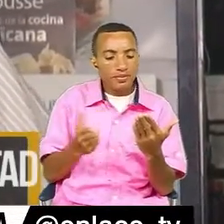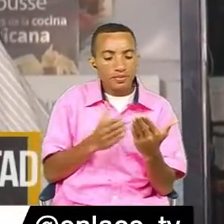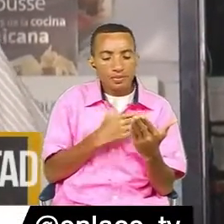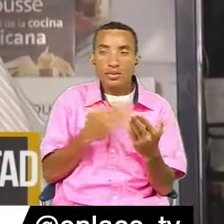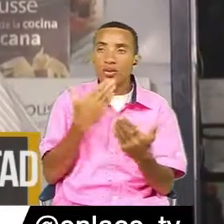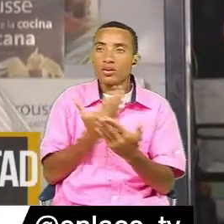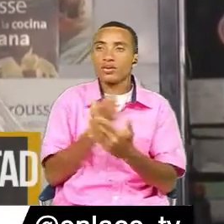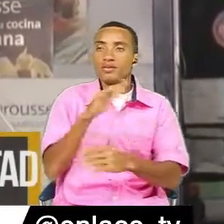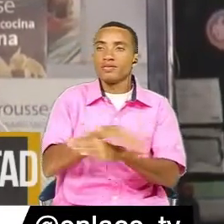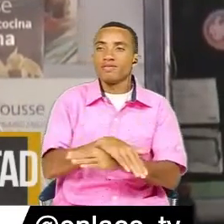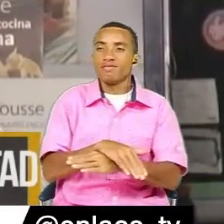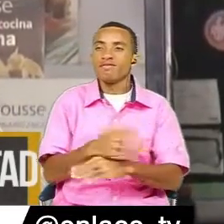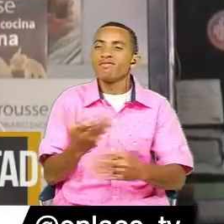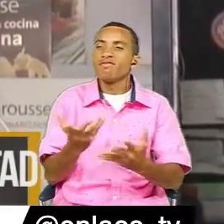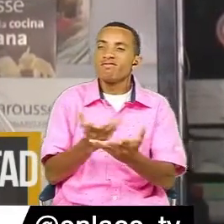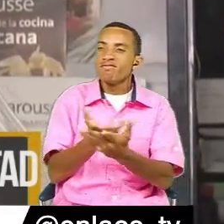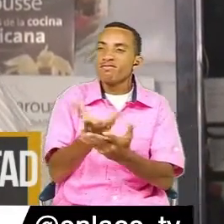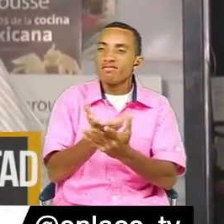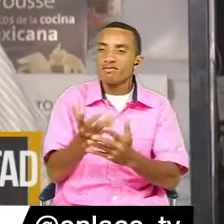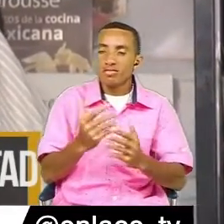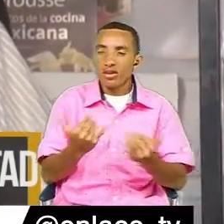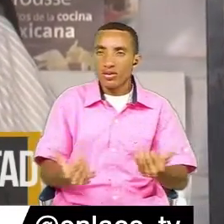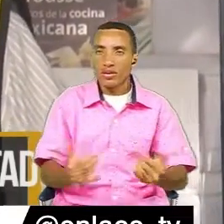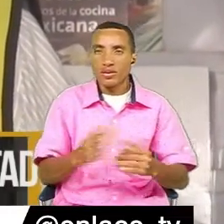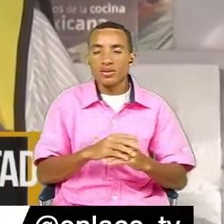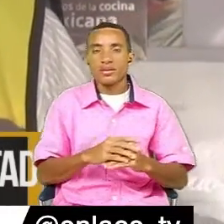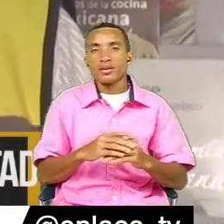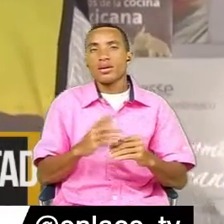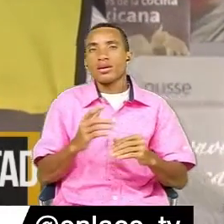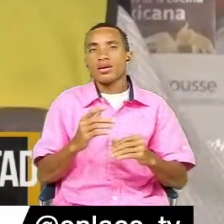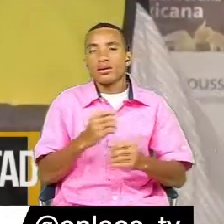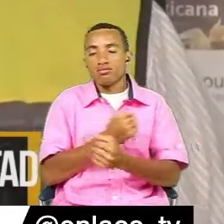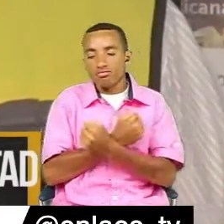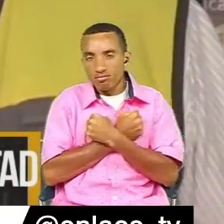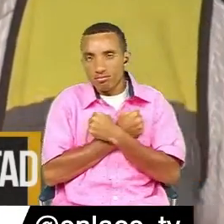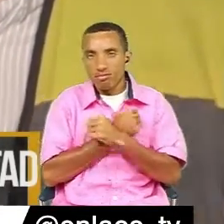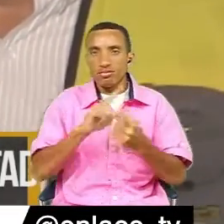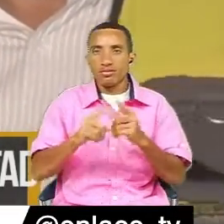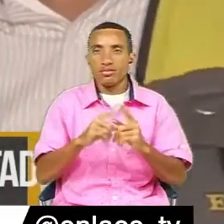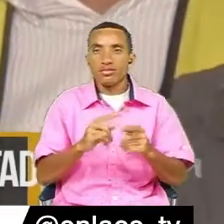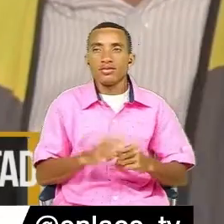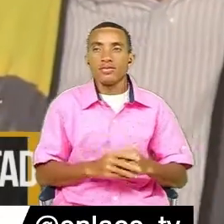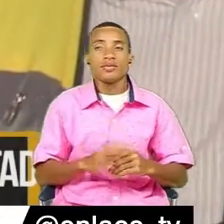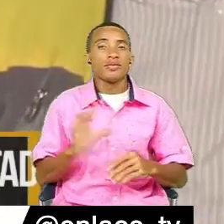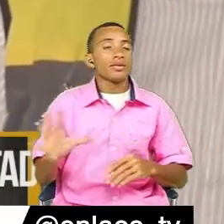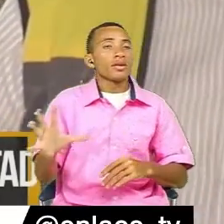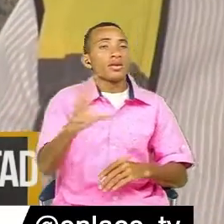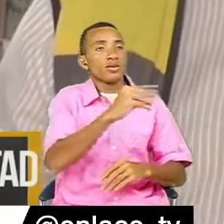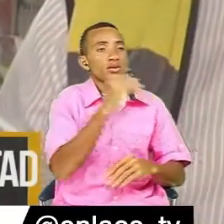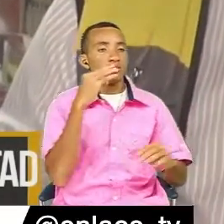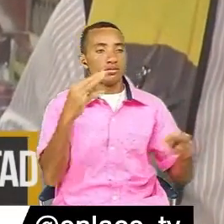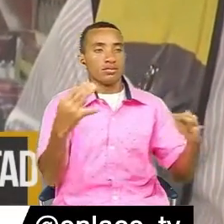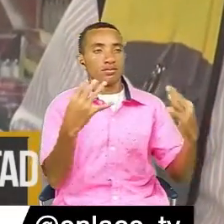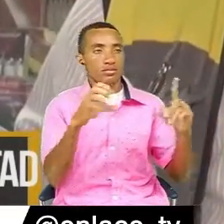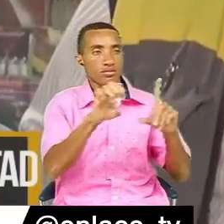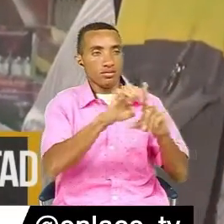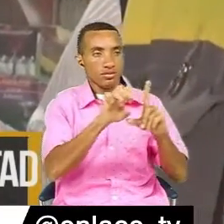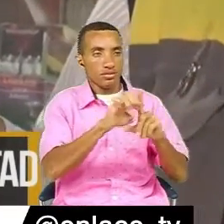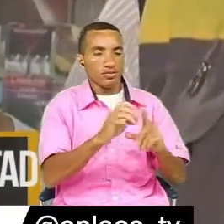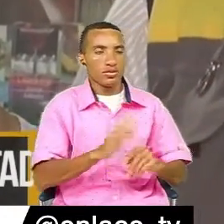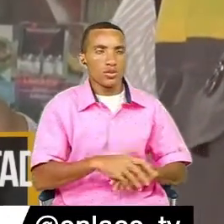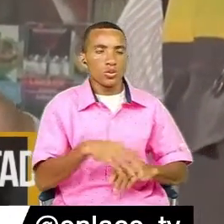buenas tardes Sandra, recomendado para esta época de amor y amistad. ¿Qué libro? Buenas tardes, bueno, para todos los televidentes de Enlace, tenemos